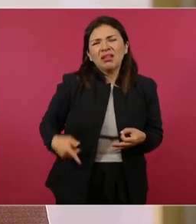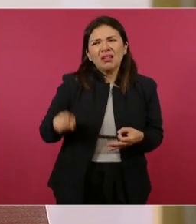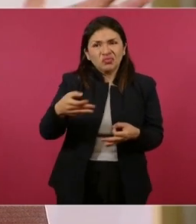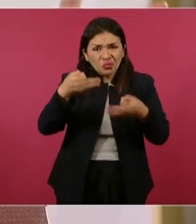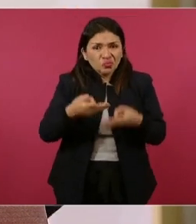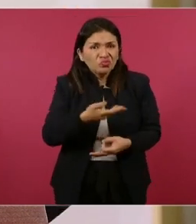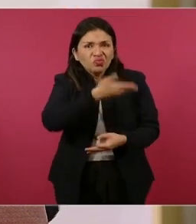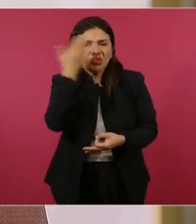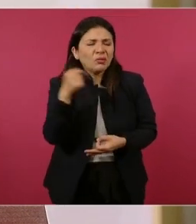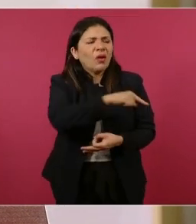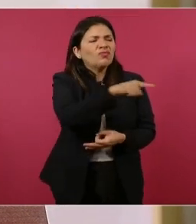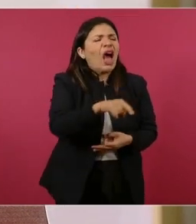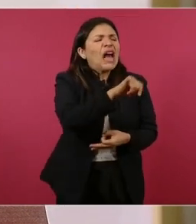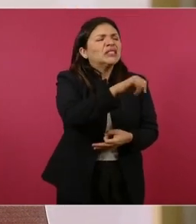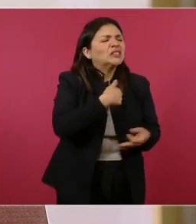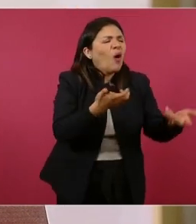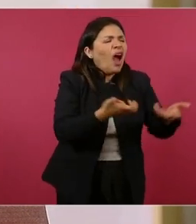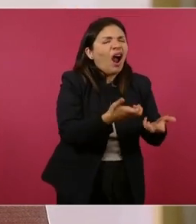y lo engañaban.